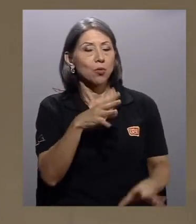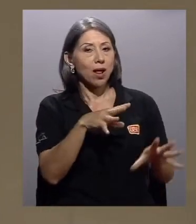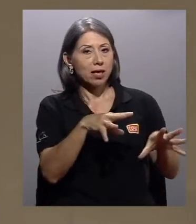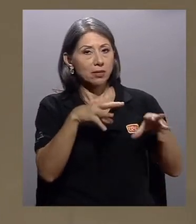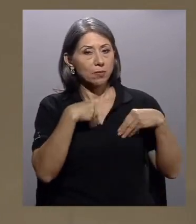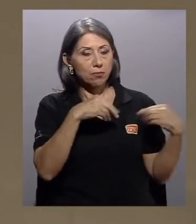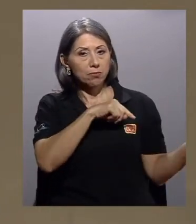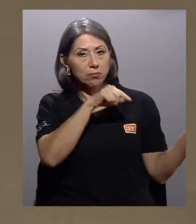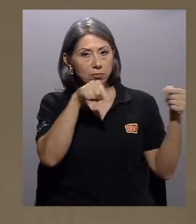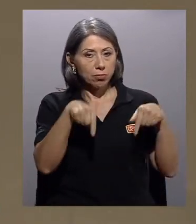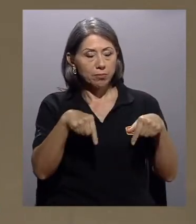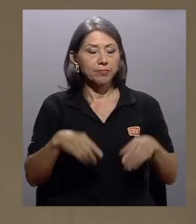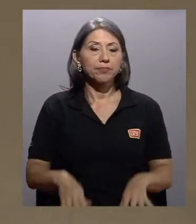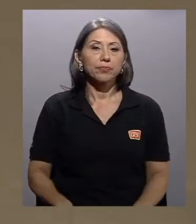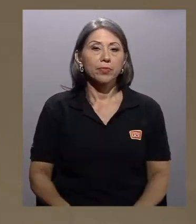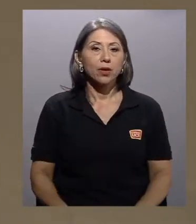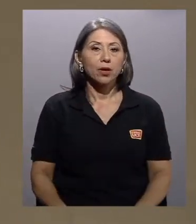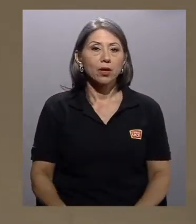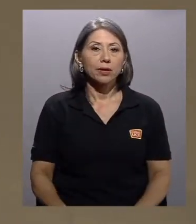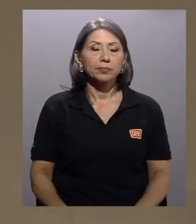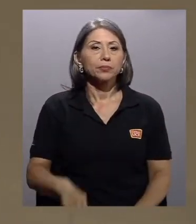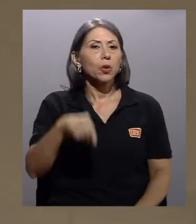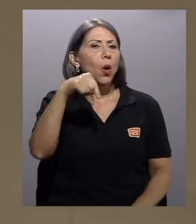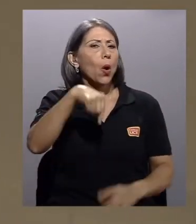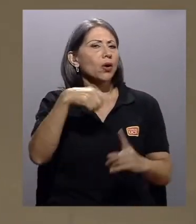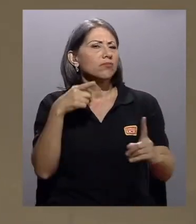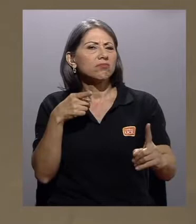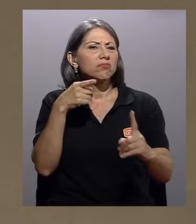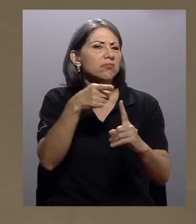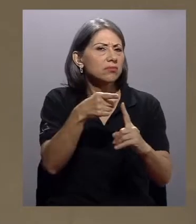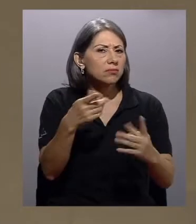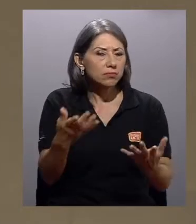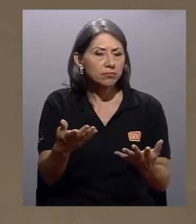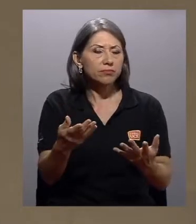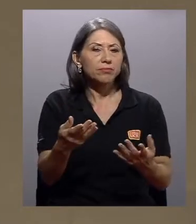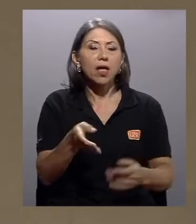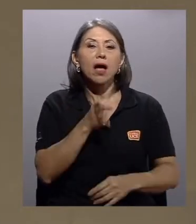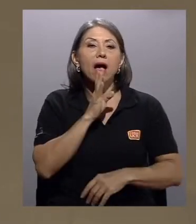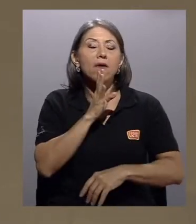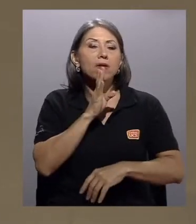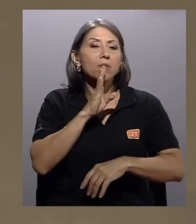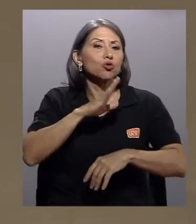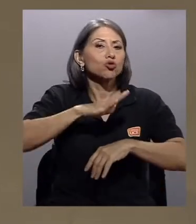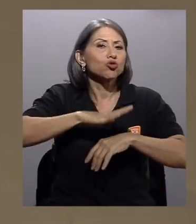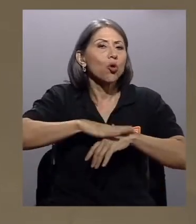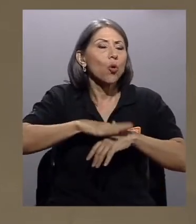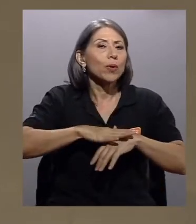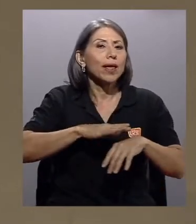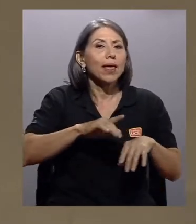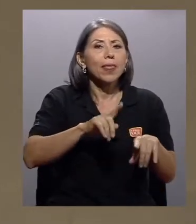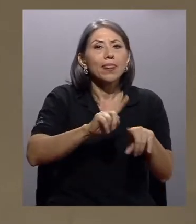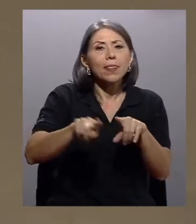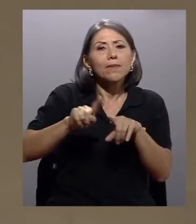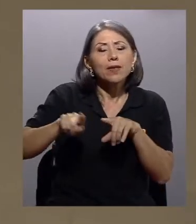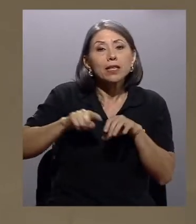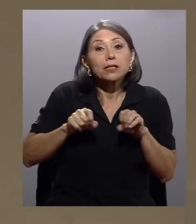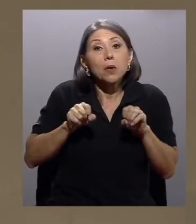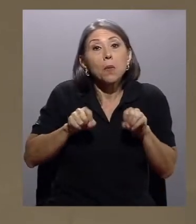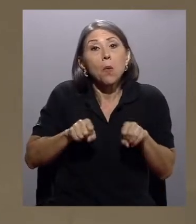por aceptar la invitación. Y hoy, bueno, la idea es que hablemos un poco sobre esos